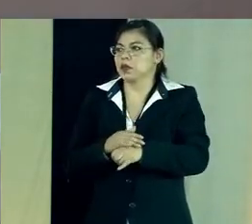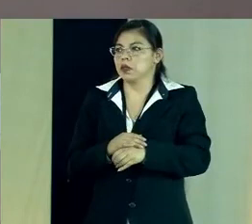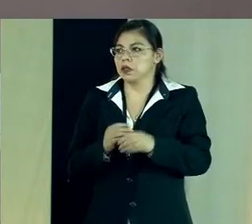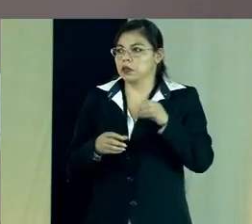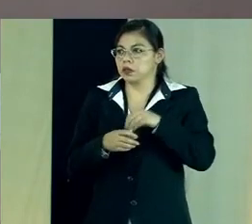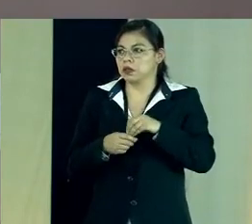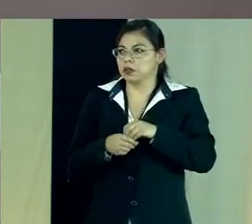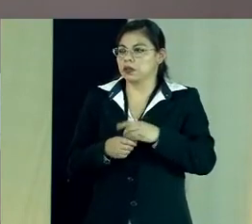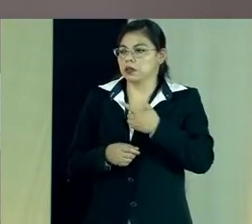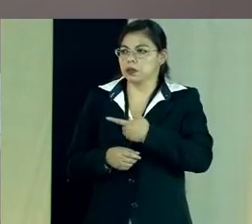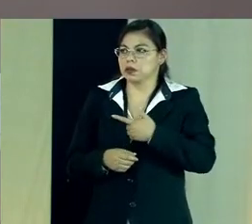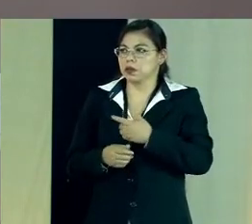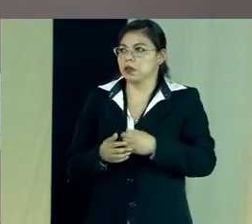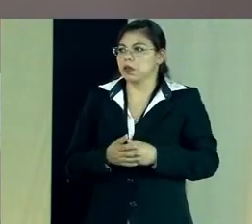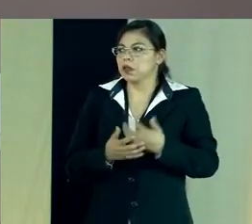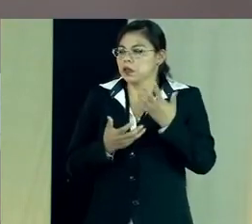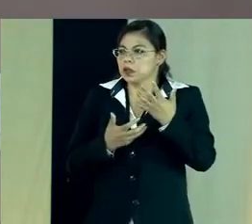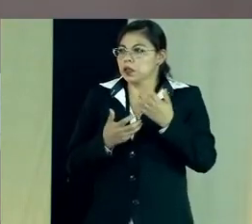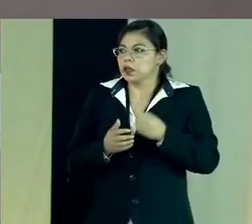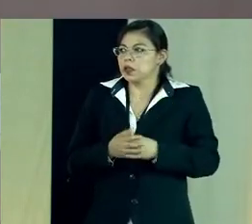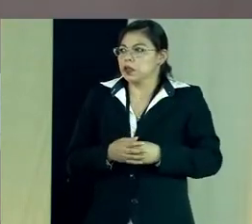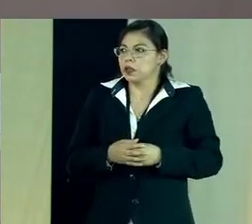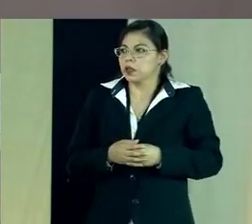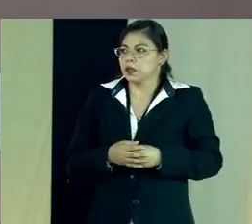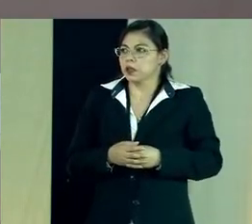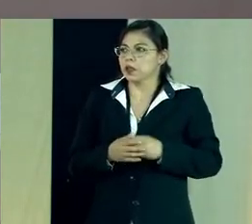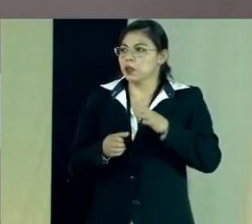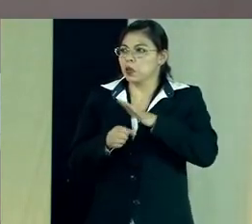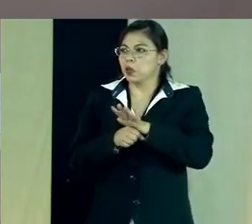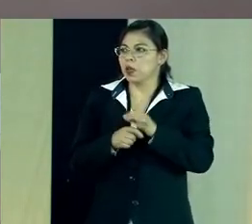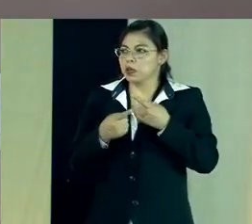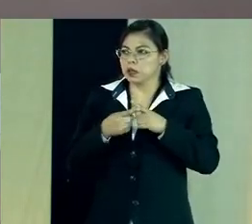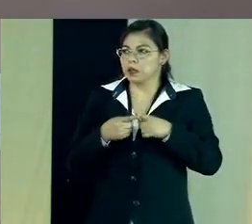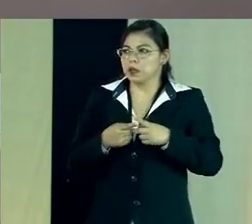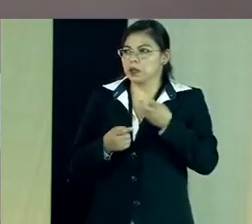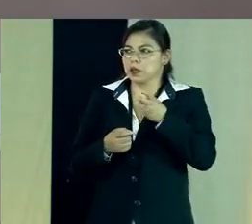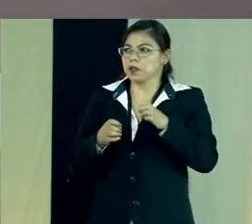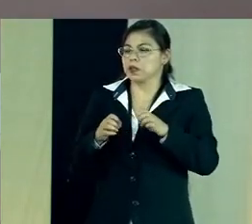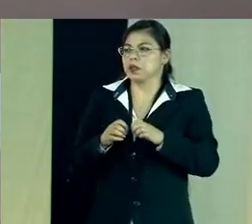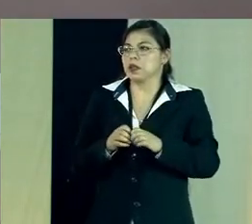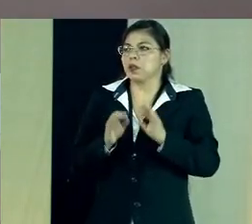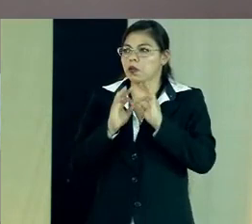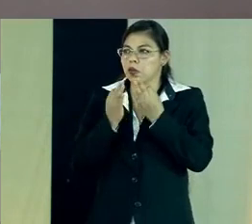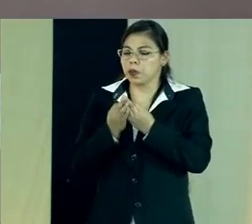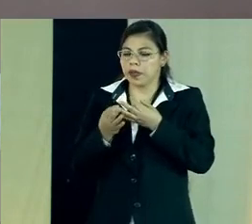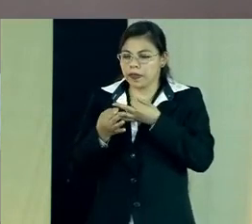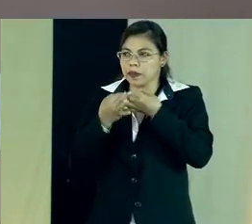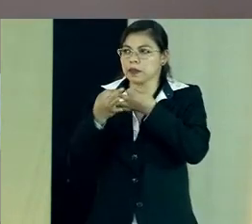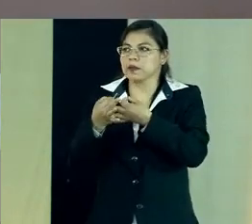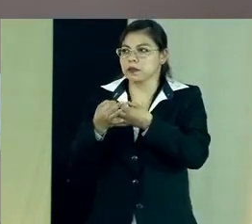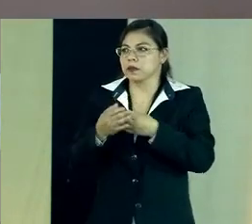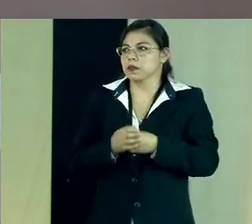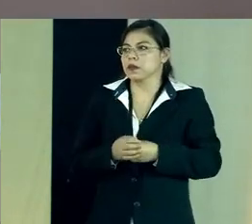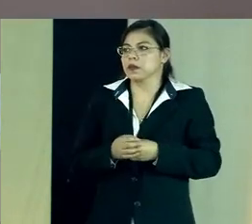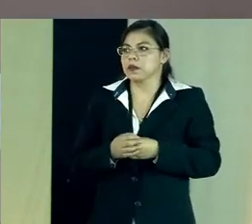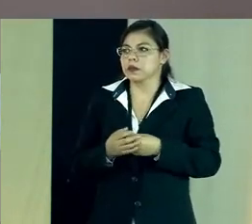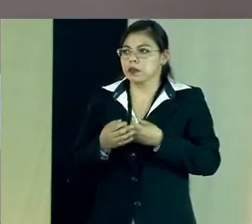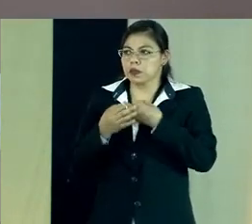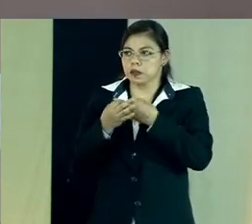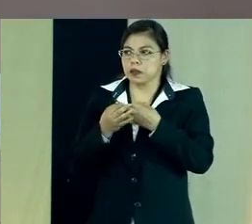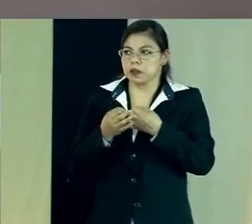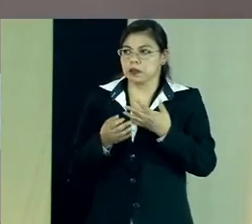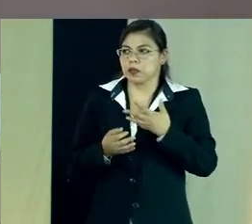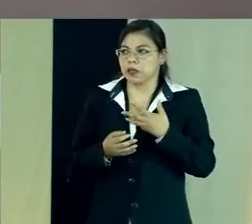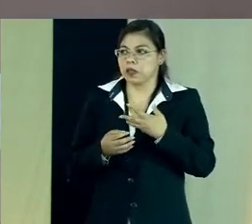y el deseo cuál es la diferencia entre este tipo de adicción y las adicciones cultivadas de la